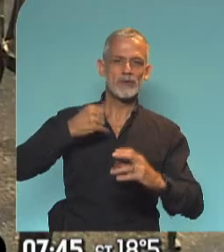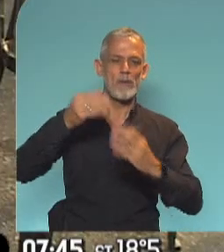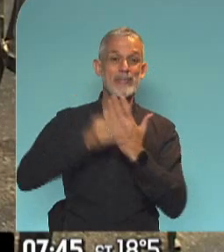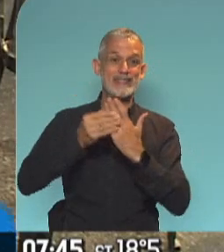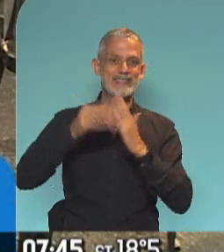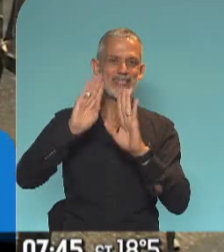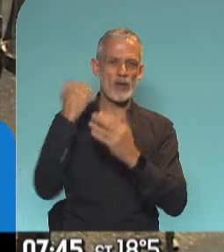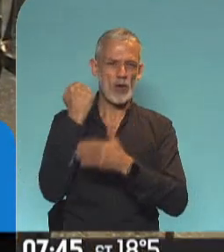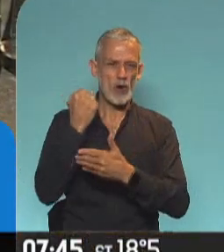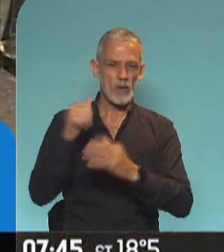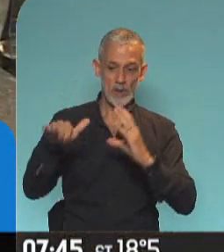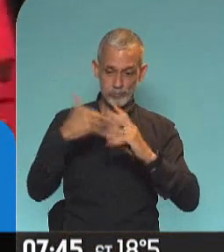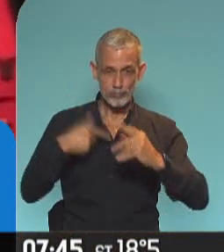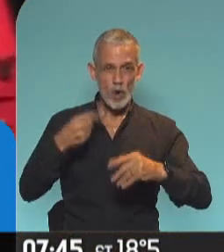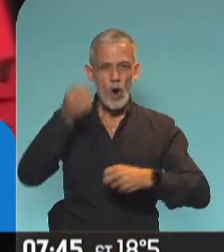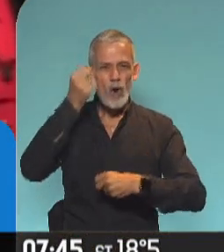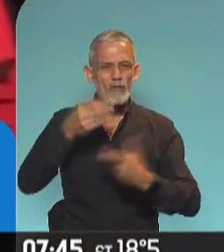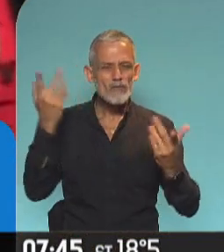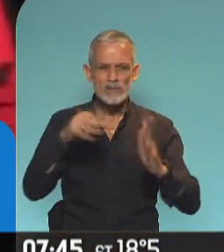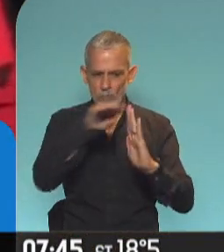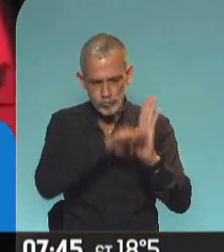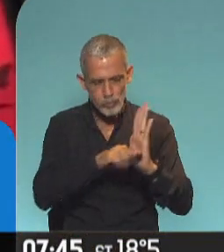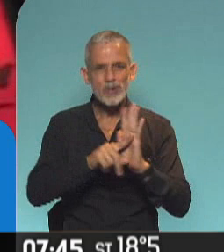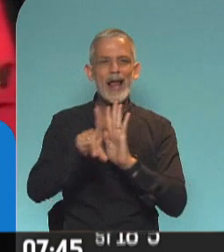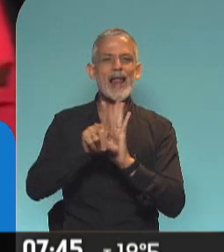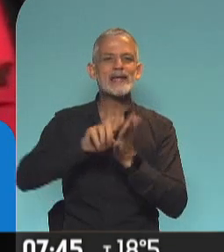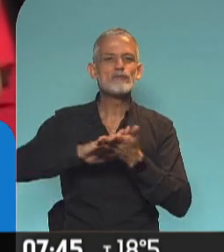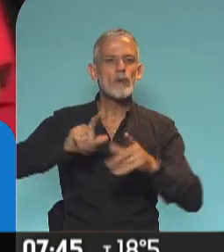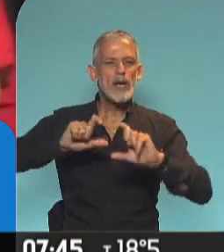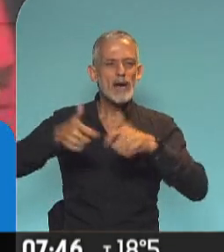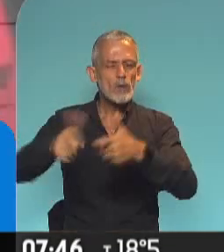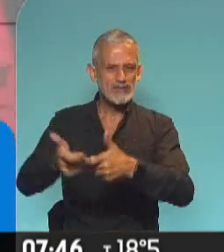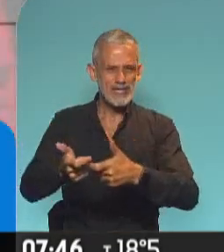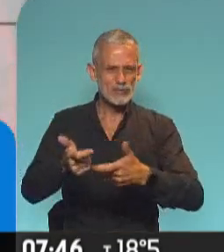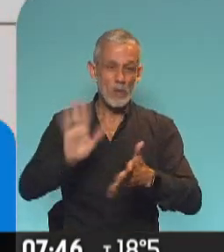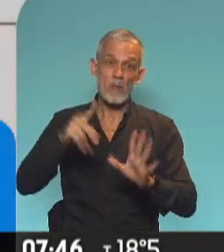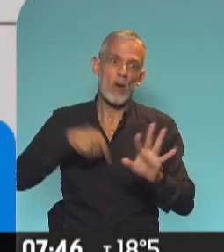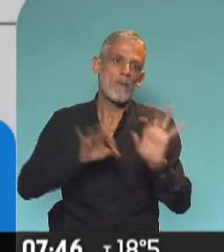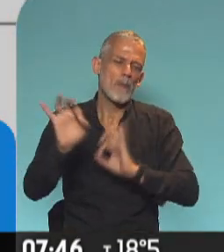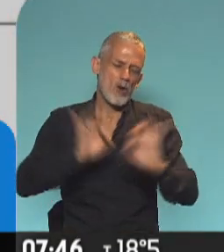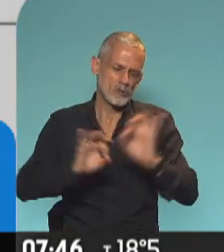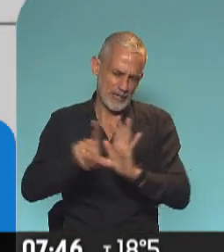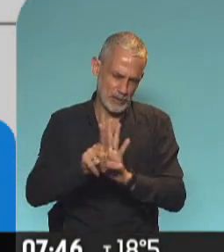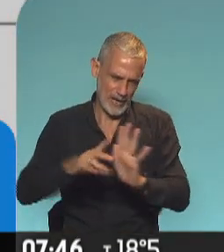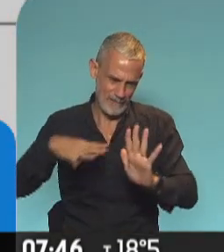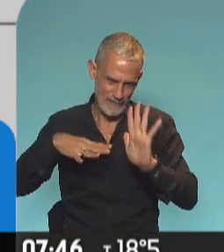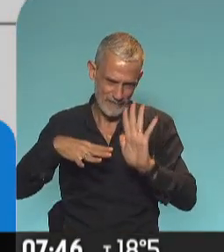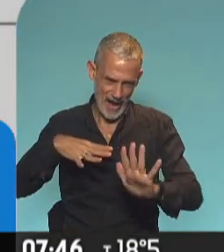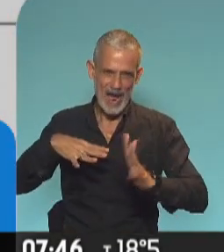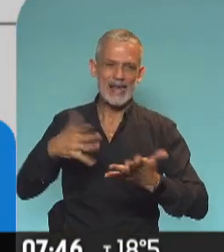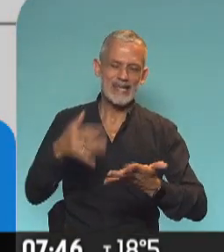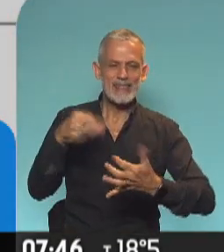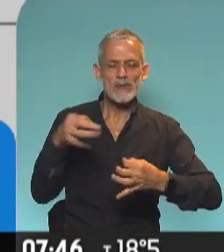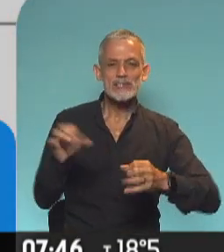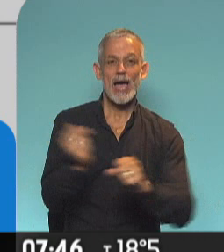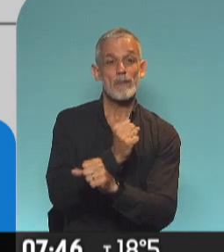Economía en el que anunciaba cómo será la ley de movilidad, que por ahora es un proyecto de ley. ¿Por qué? Porque tiene que